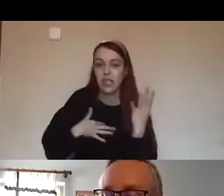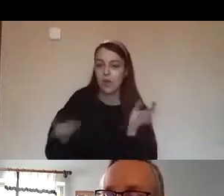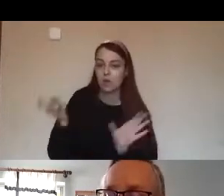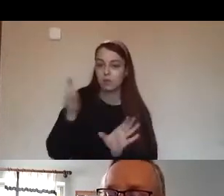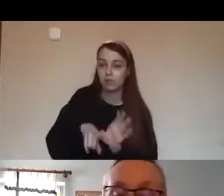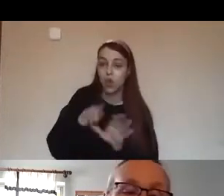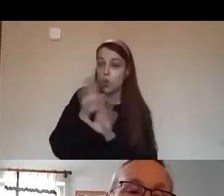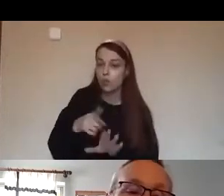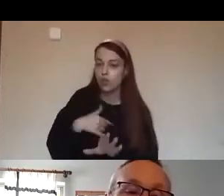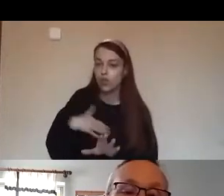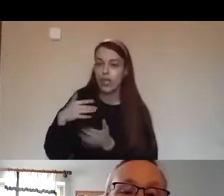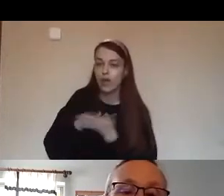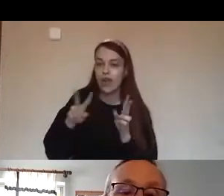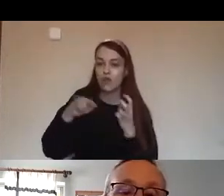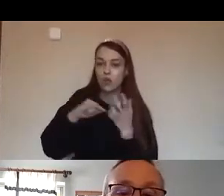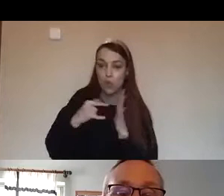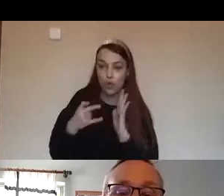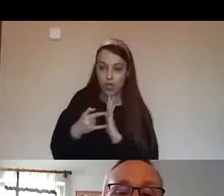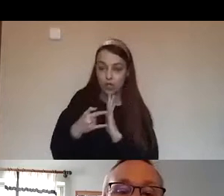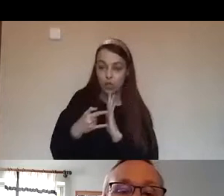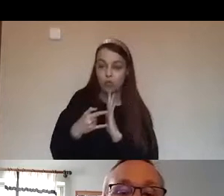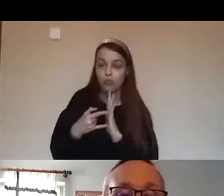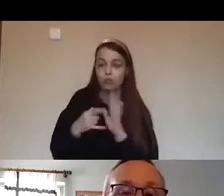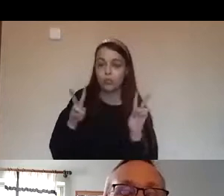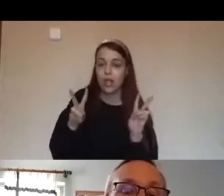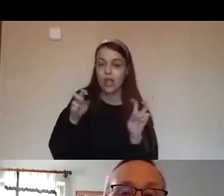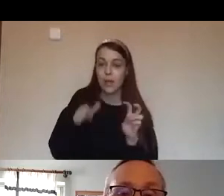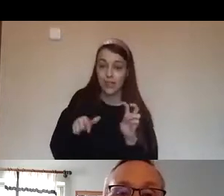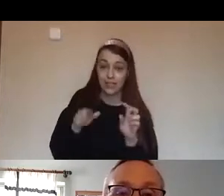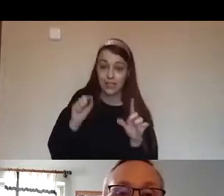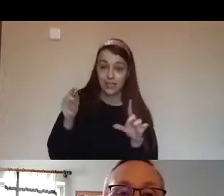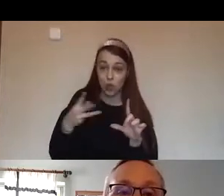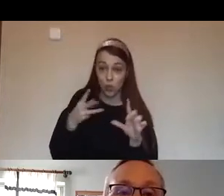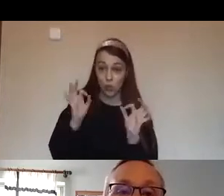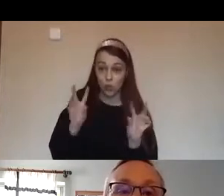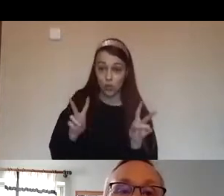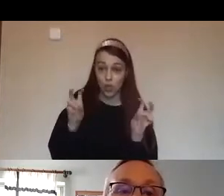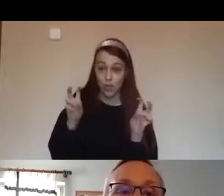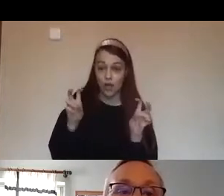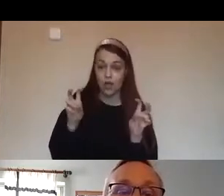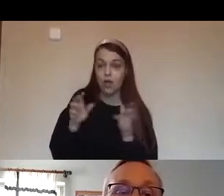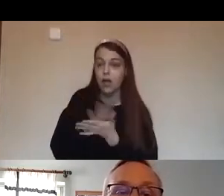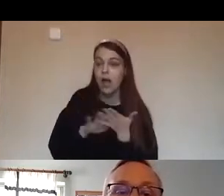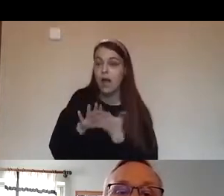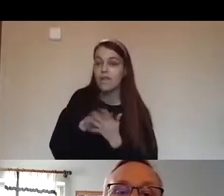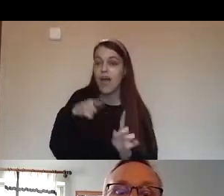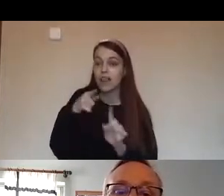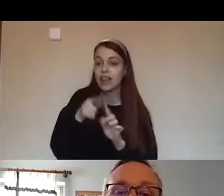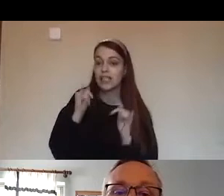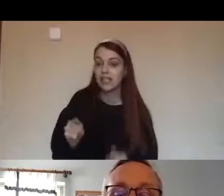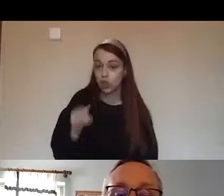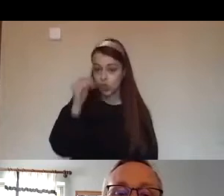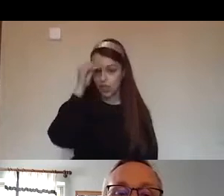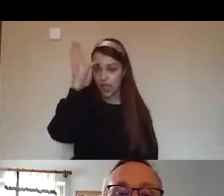quiero hablarles de un nuevo proyecto. El tema de este webinario va sobre destinos inteligentes.